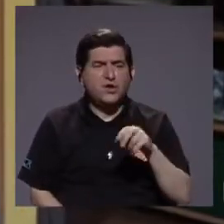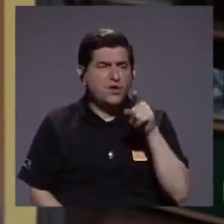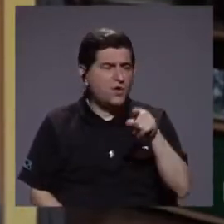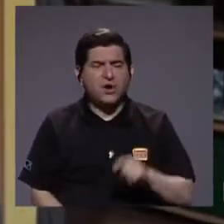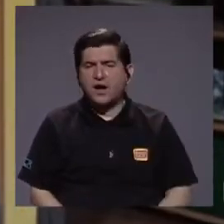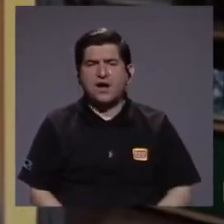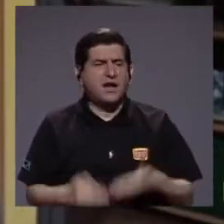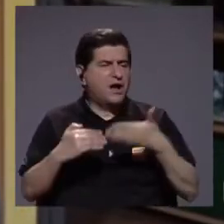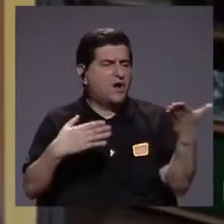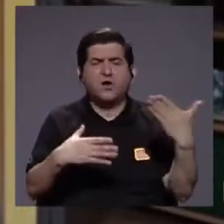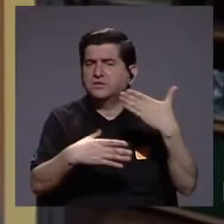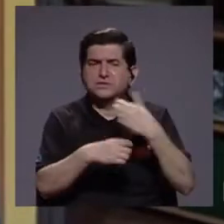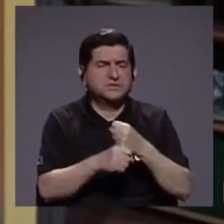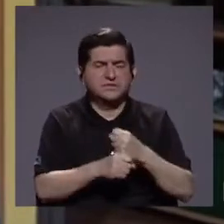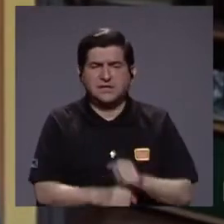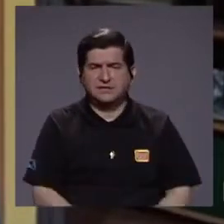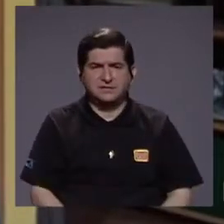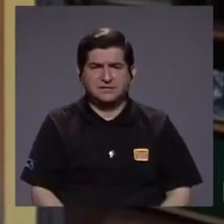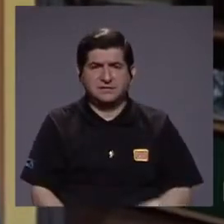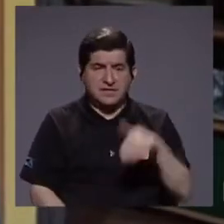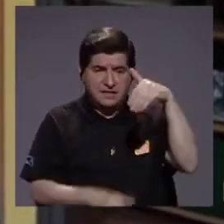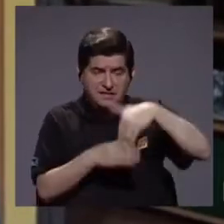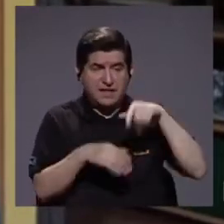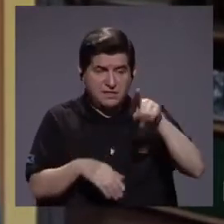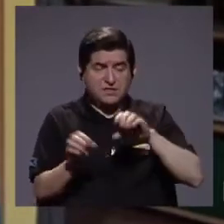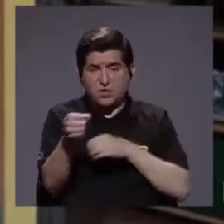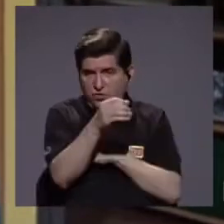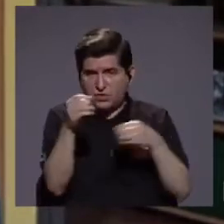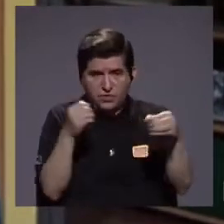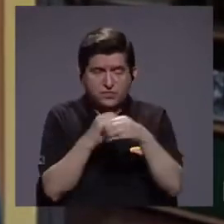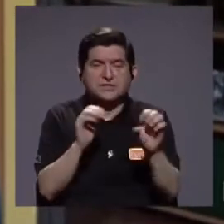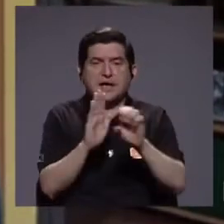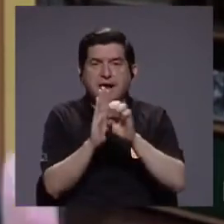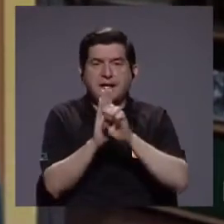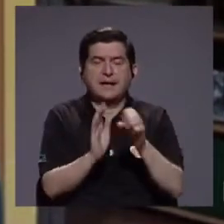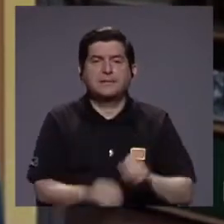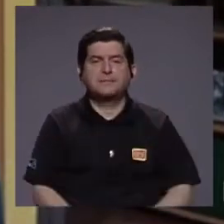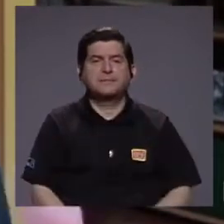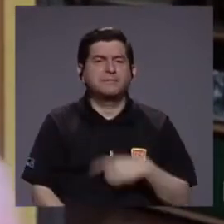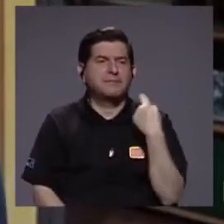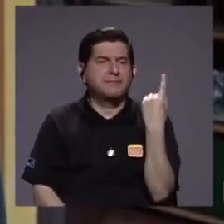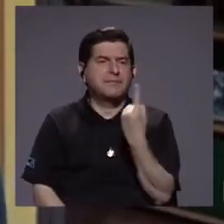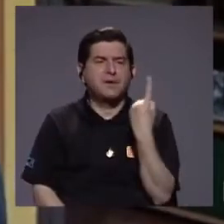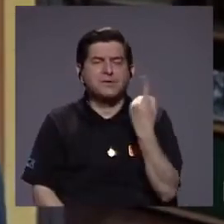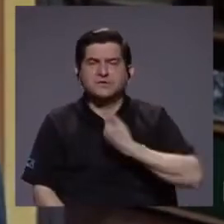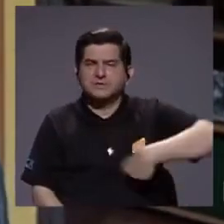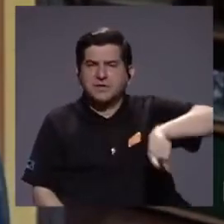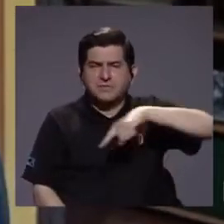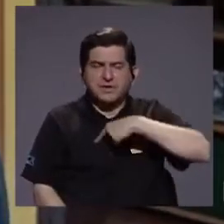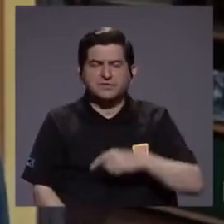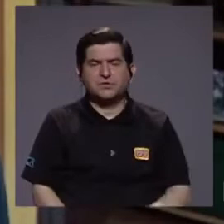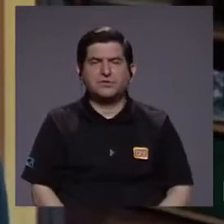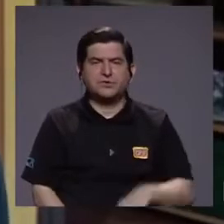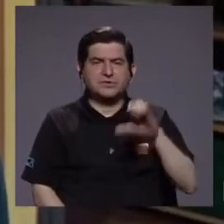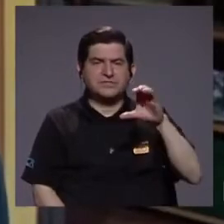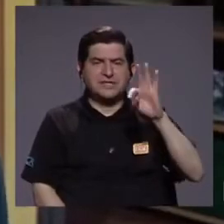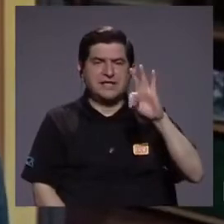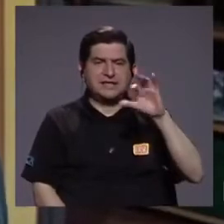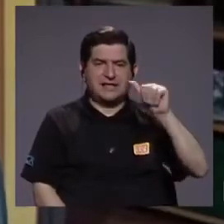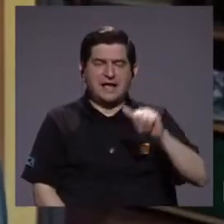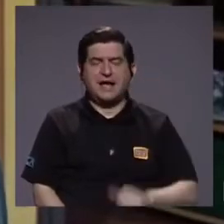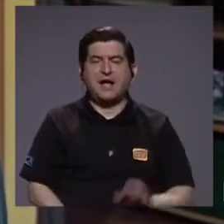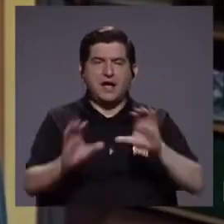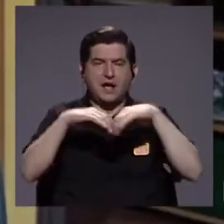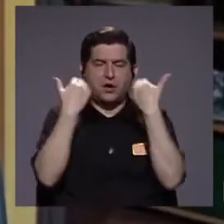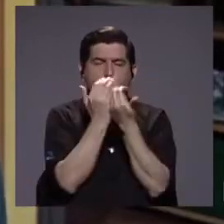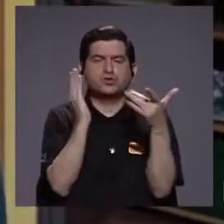para no hacer las cosas en esta oficina. Por ejemplo, siempre hemos tenido desde el CTA, del Consejo Técnico